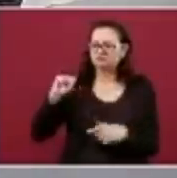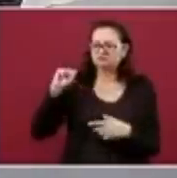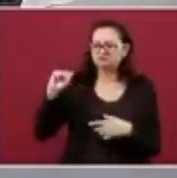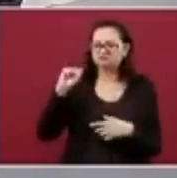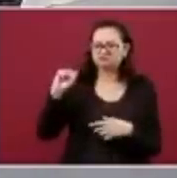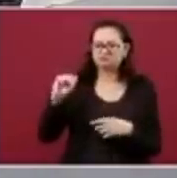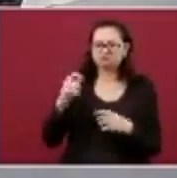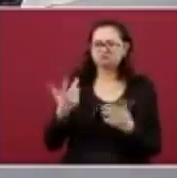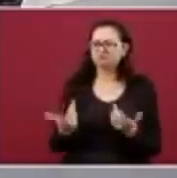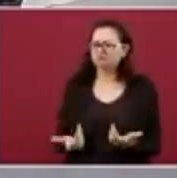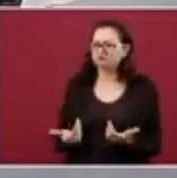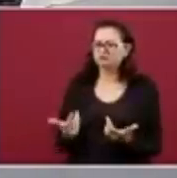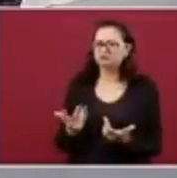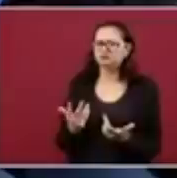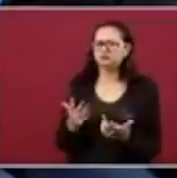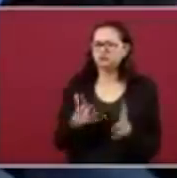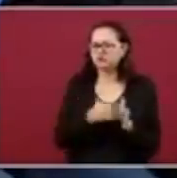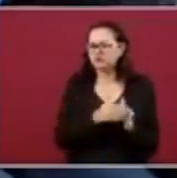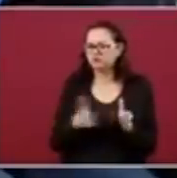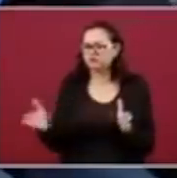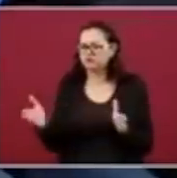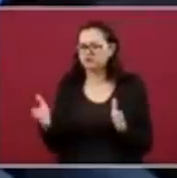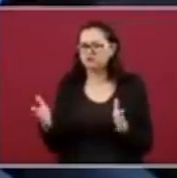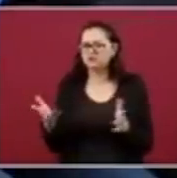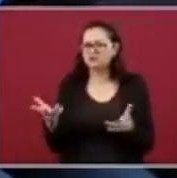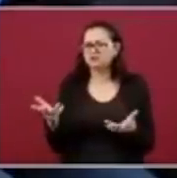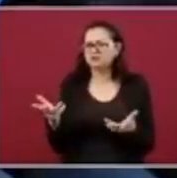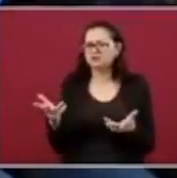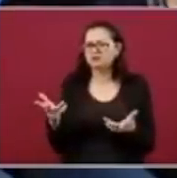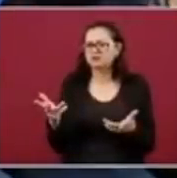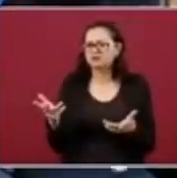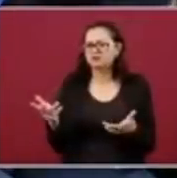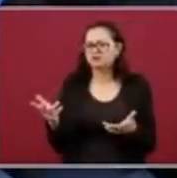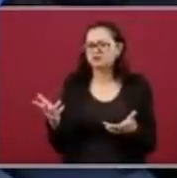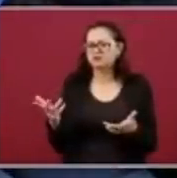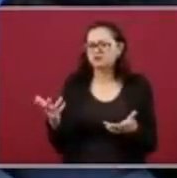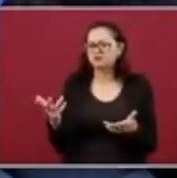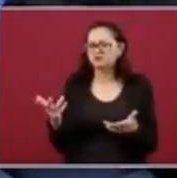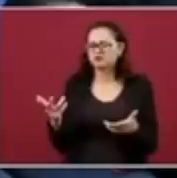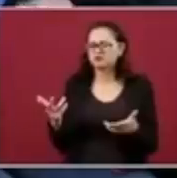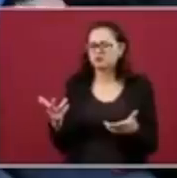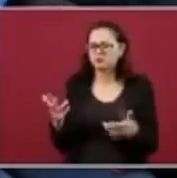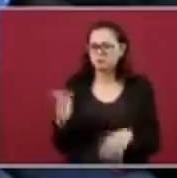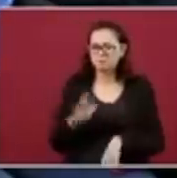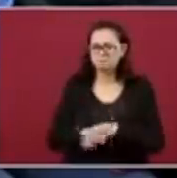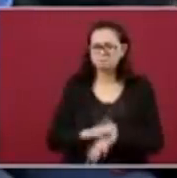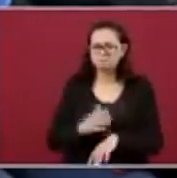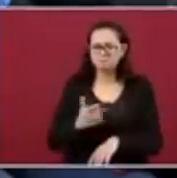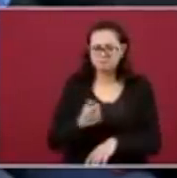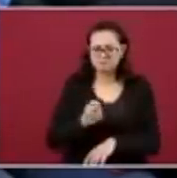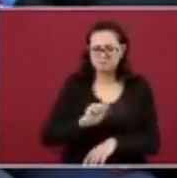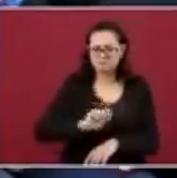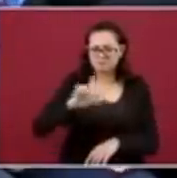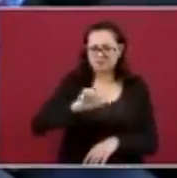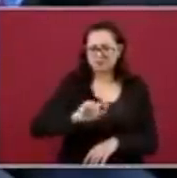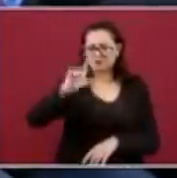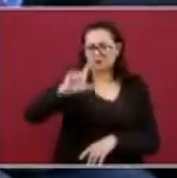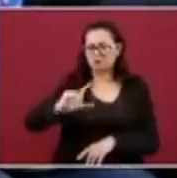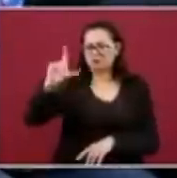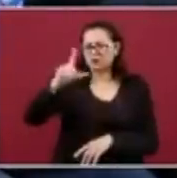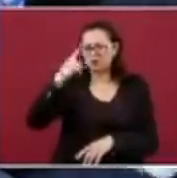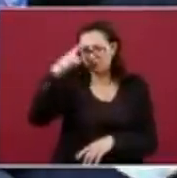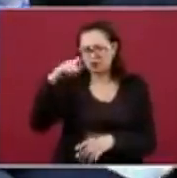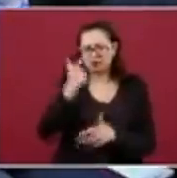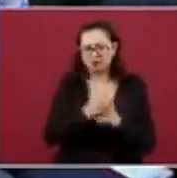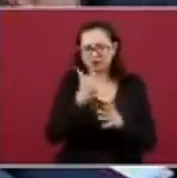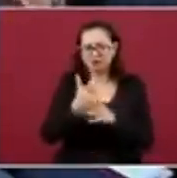de que a lo mejor en ese sexenio no se ha procurado que se eleven los salarios de los docentes, de